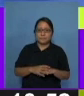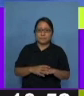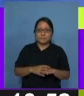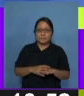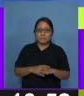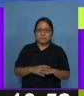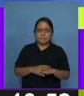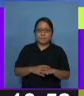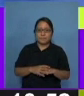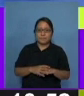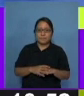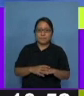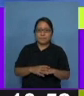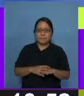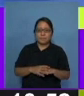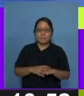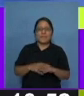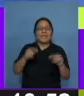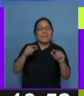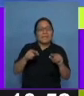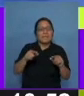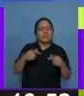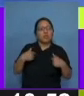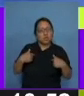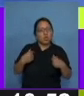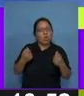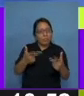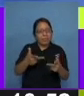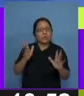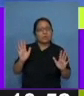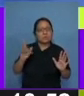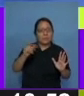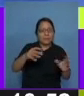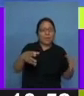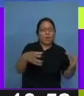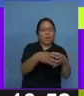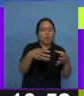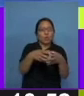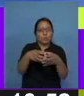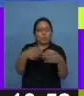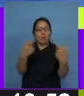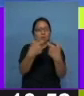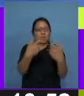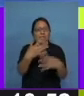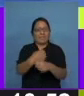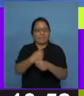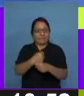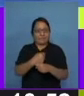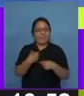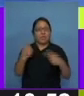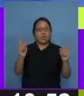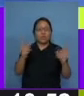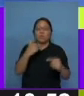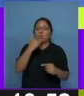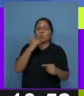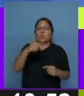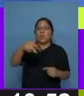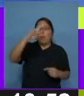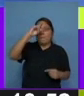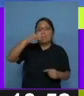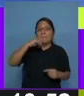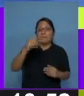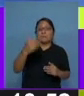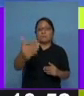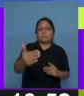y parte de la dirigencia gremial también consideran que es importante, no sabemos qué puede pasar de aquí a un mes o a